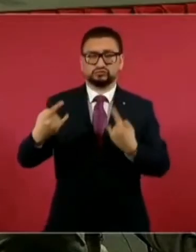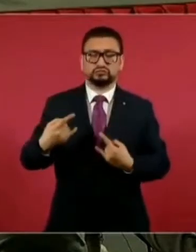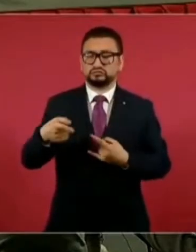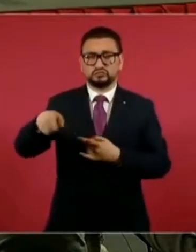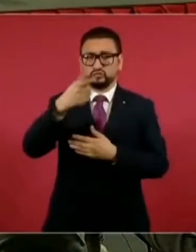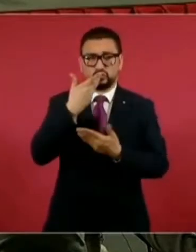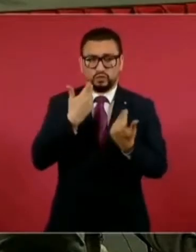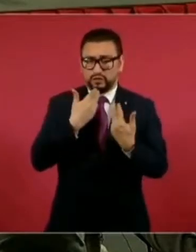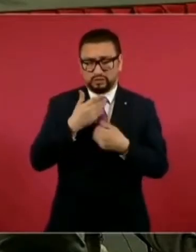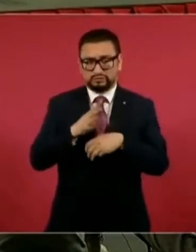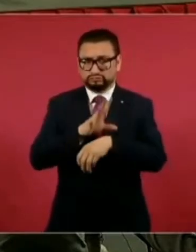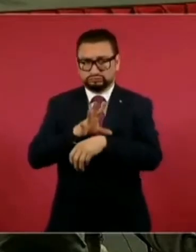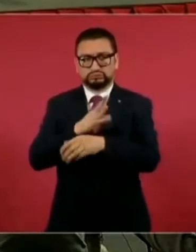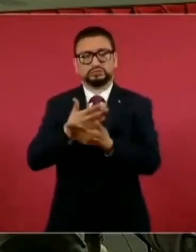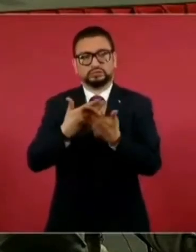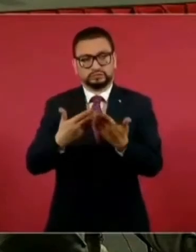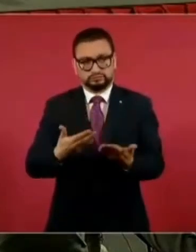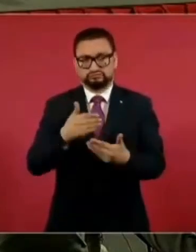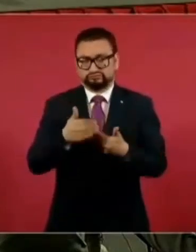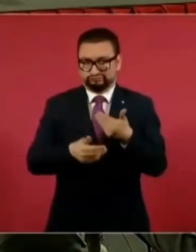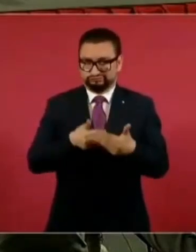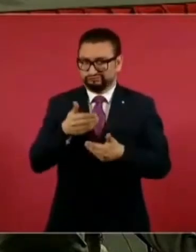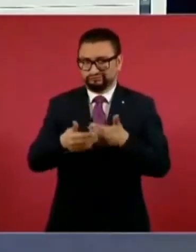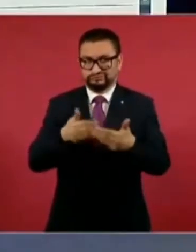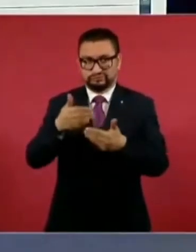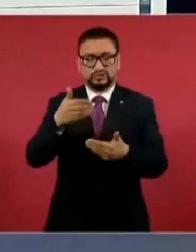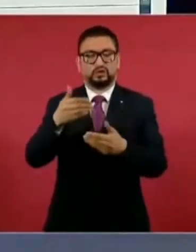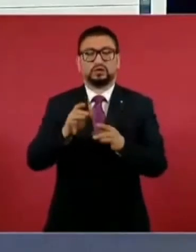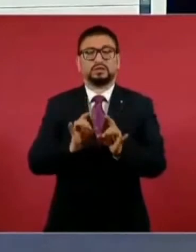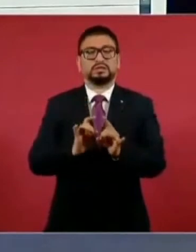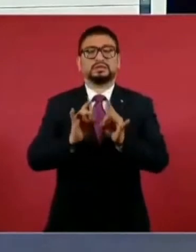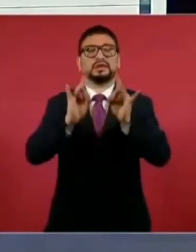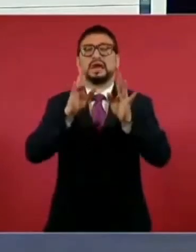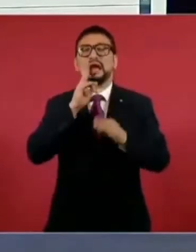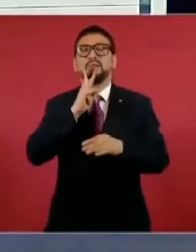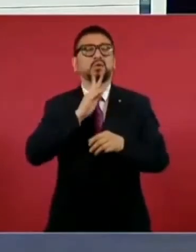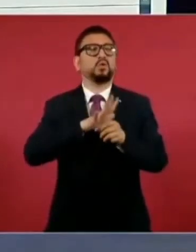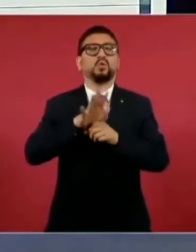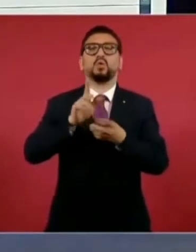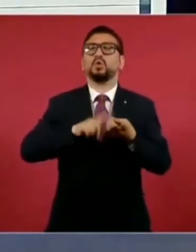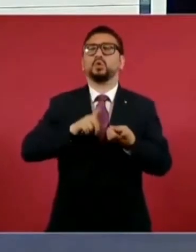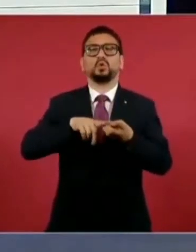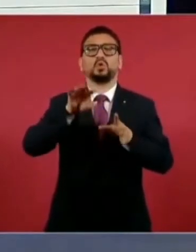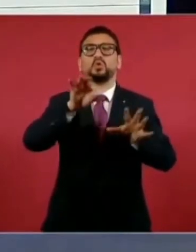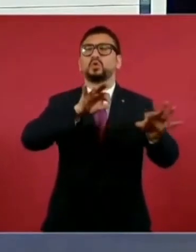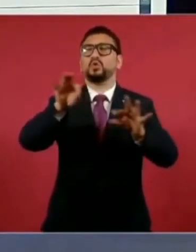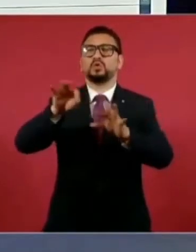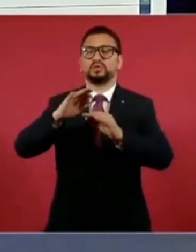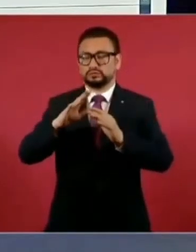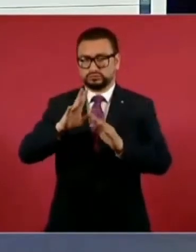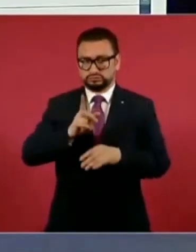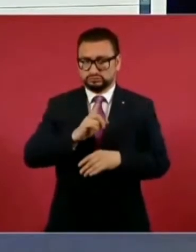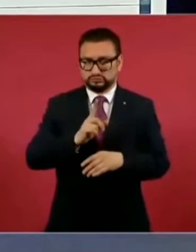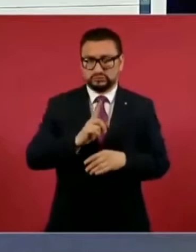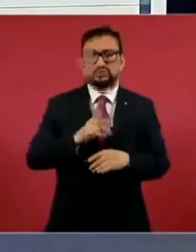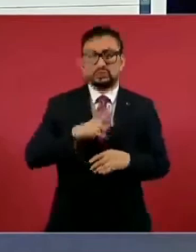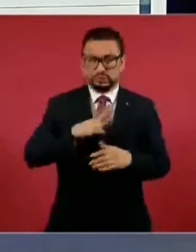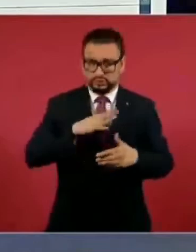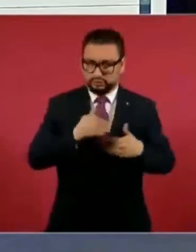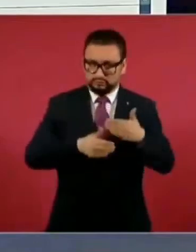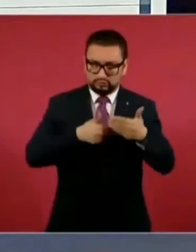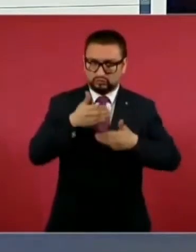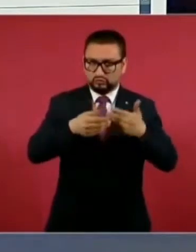marginados. No es un proceso como aleatorio o a ver qué se me ocurre o cómo le podremos hacer. Es un